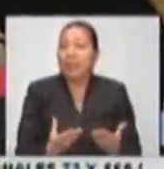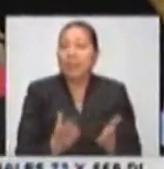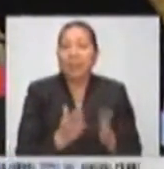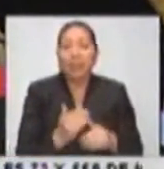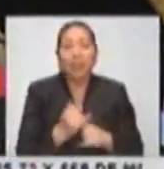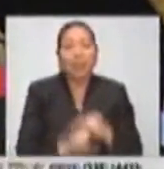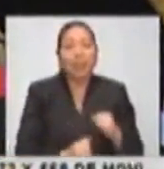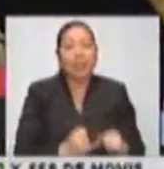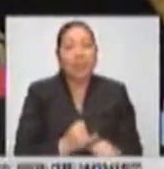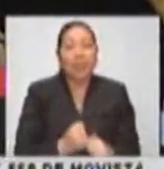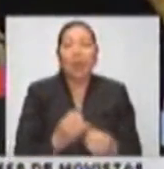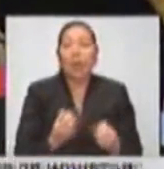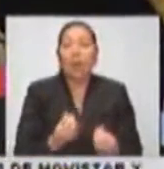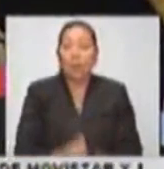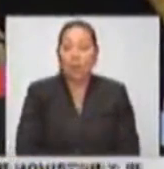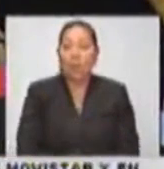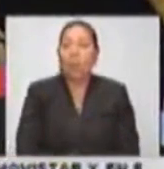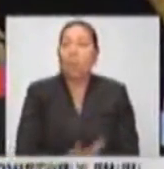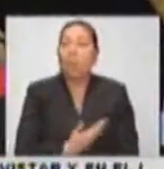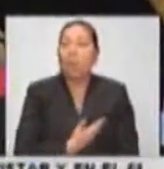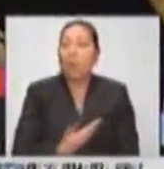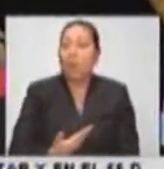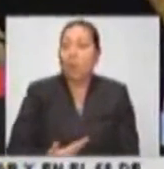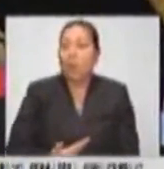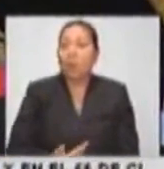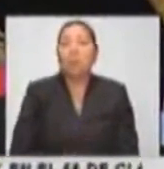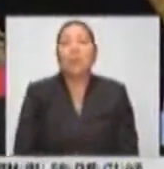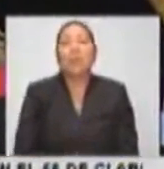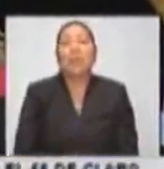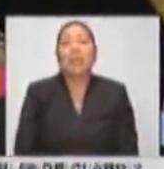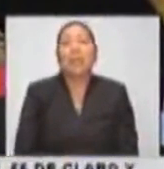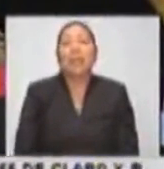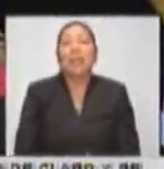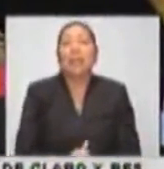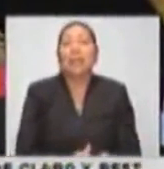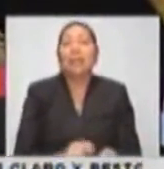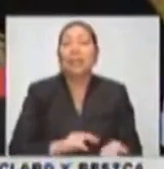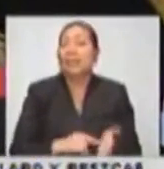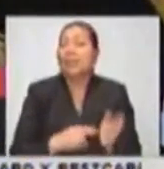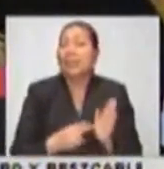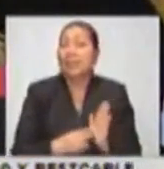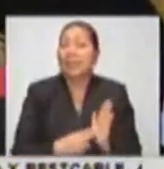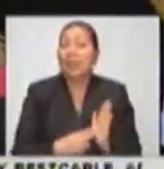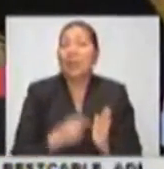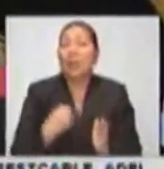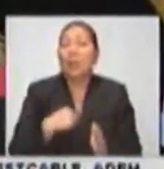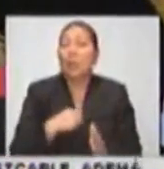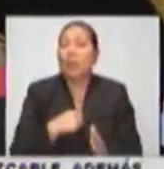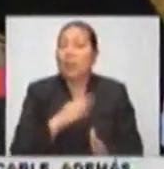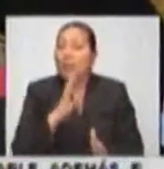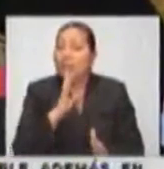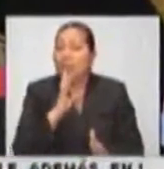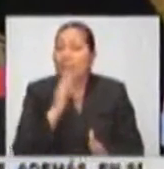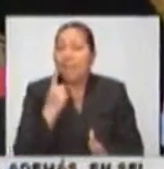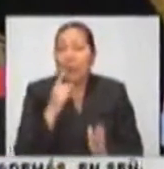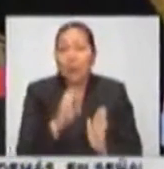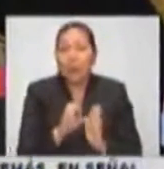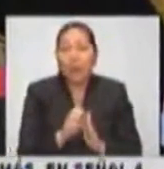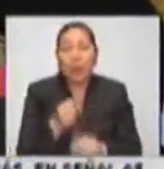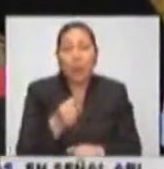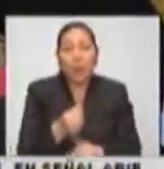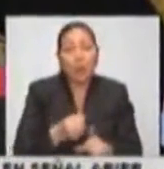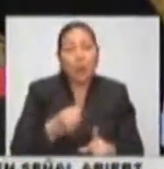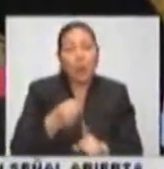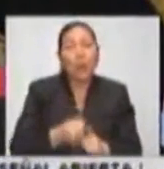organismos internacionales como con los gobiernos de la OCDE, que significan nuestras declaraciones, por ejemplo, contra la lucha,